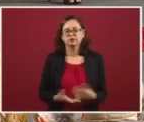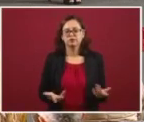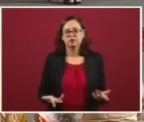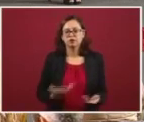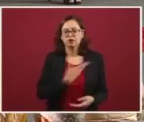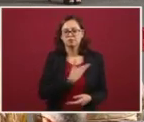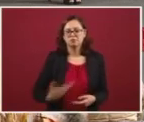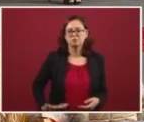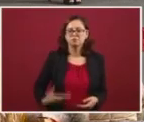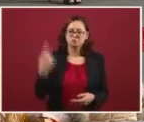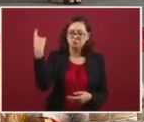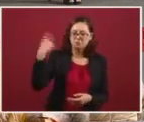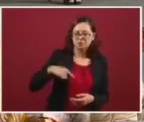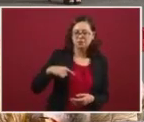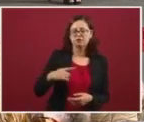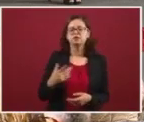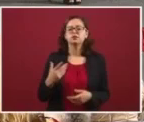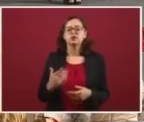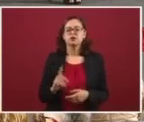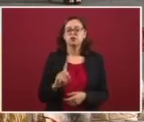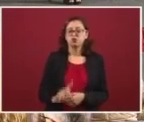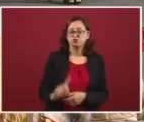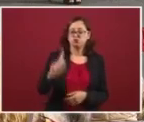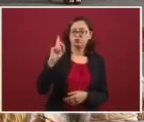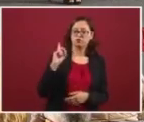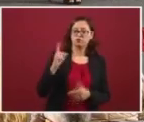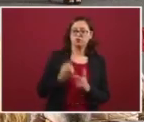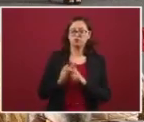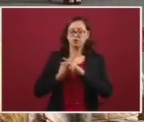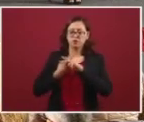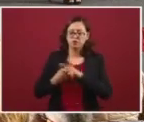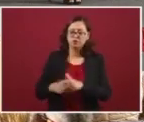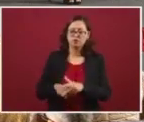nos dio el señor presidente, el pasado domingo